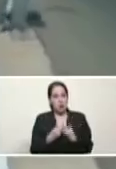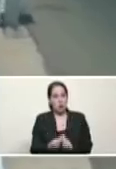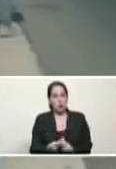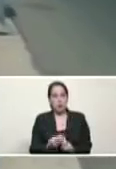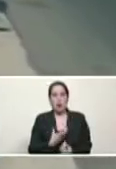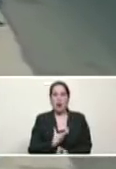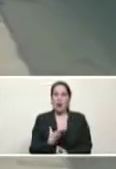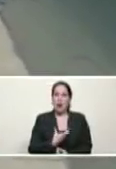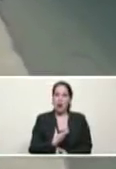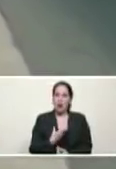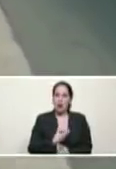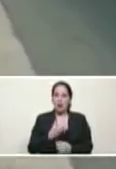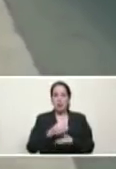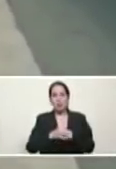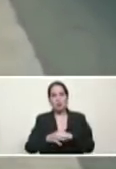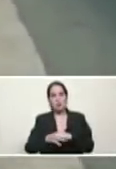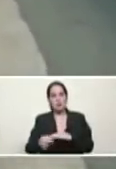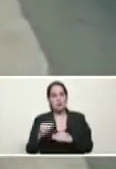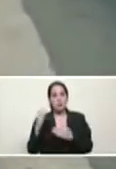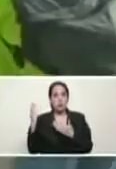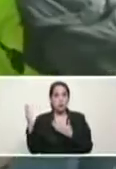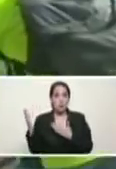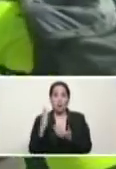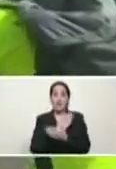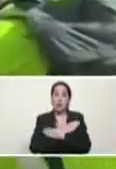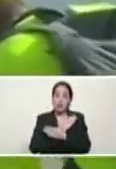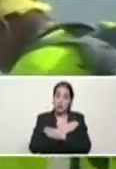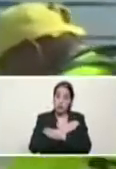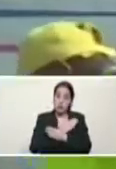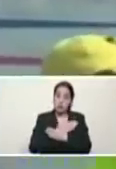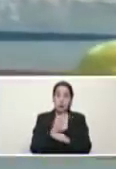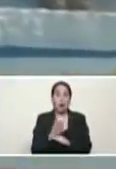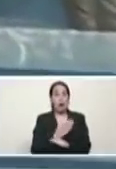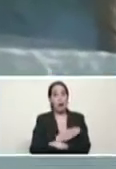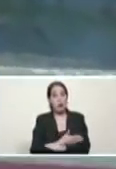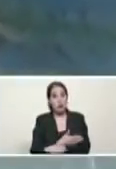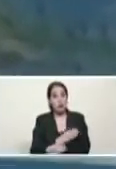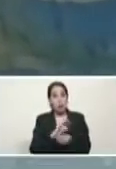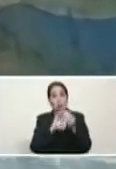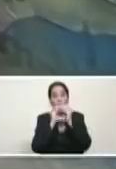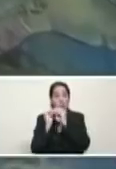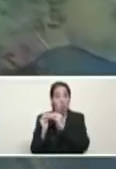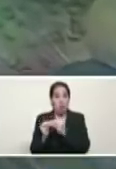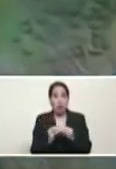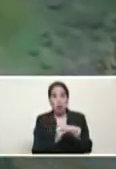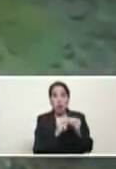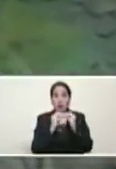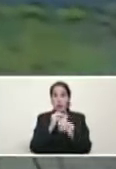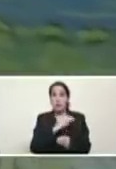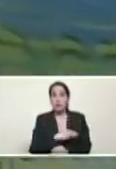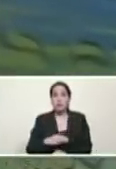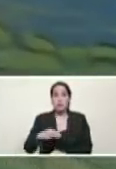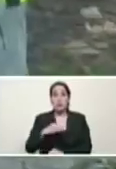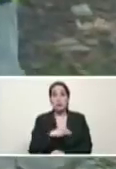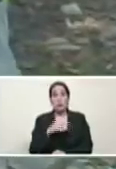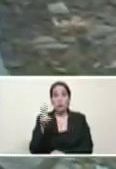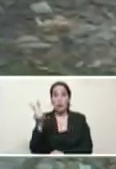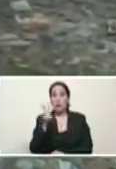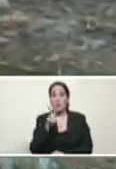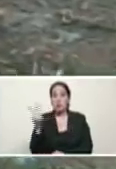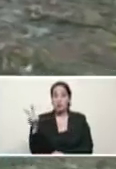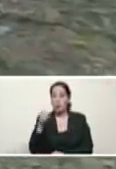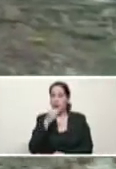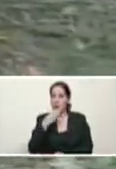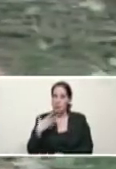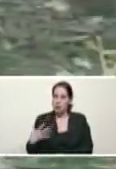Sergio Hernández, del municipio Jerez, a quien felicito. Esta ejecución de la misión Venezuela Bella, la cual vino para